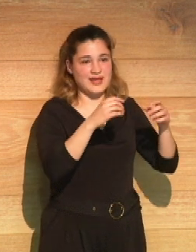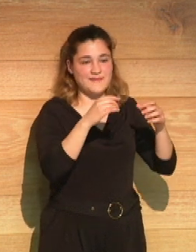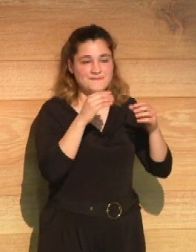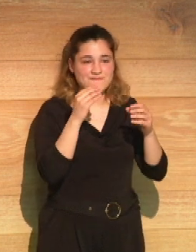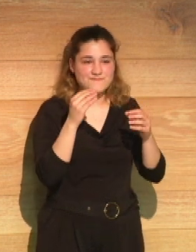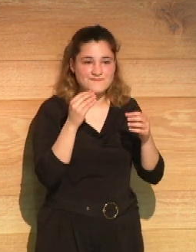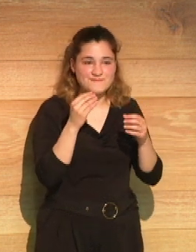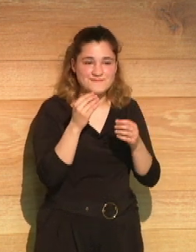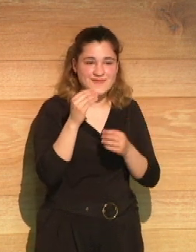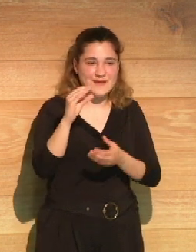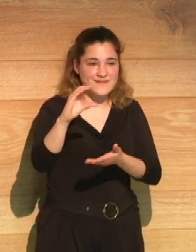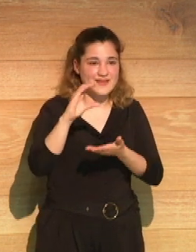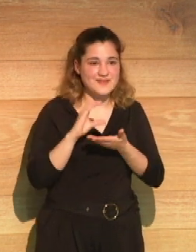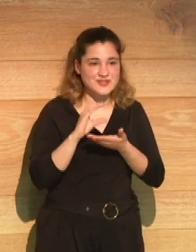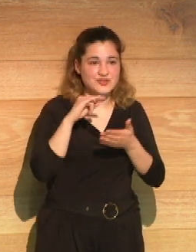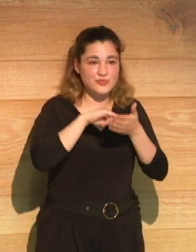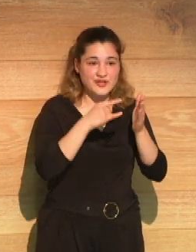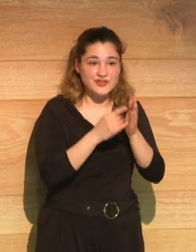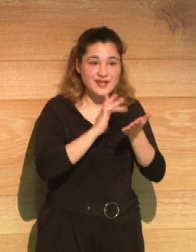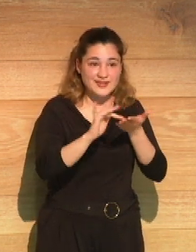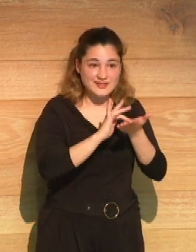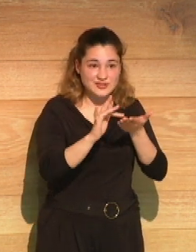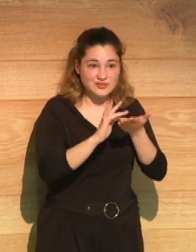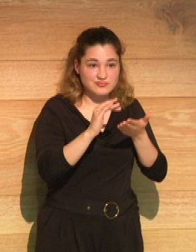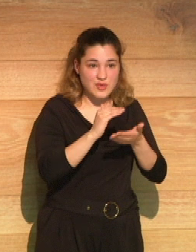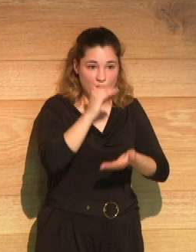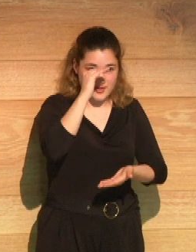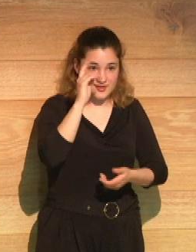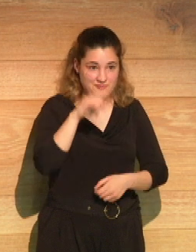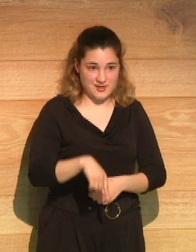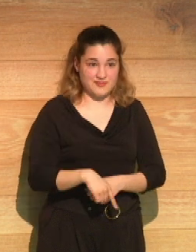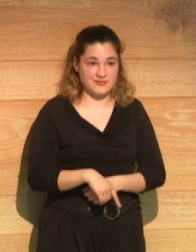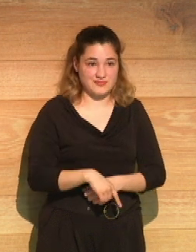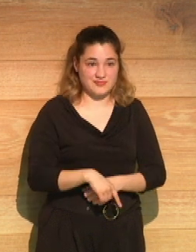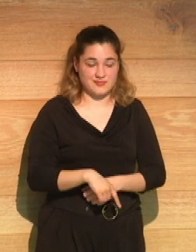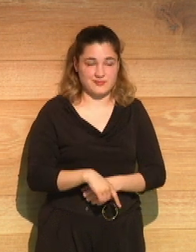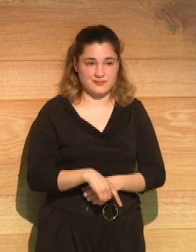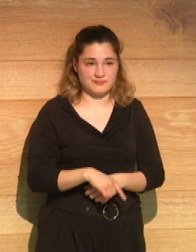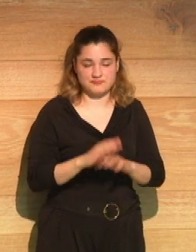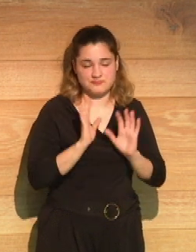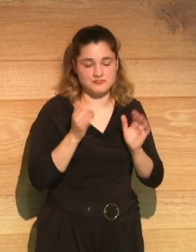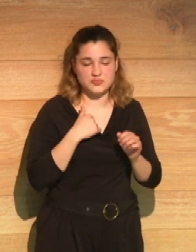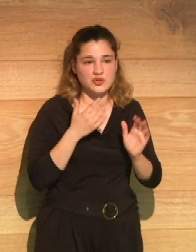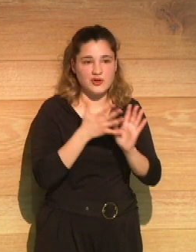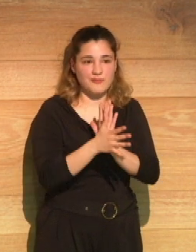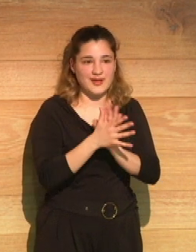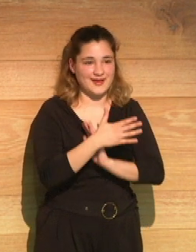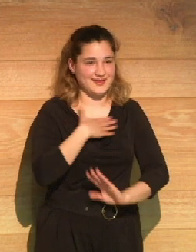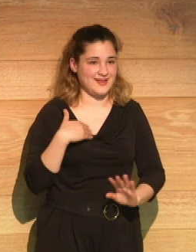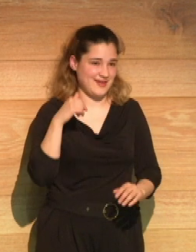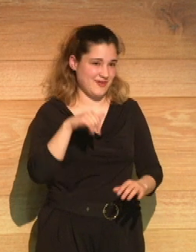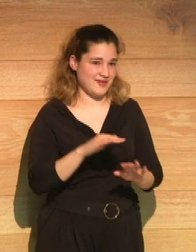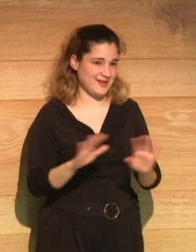de digitalización que se hacen en museos. Básicamente eso es lo que quería compartir con ustedes el día de hoy.